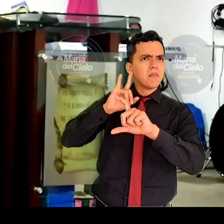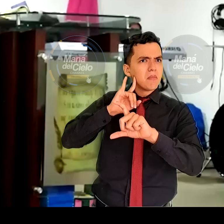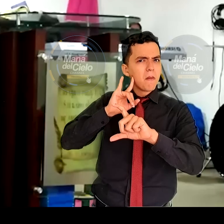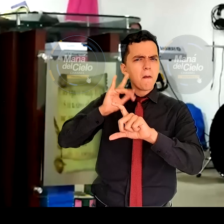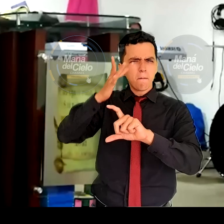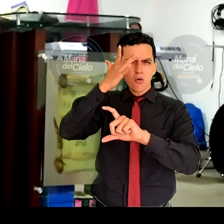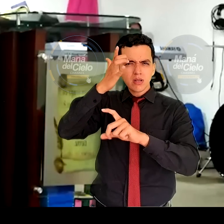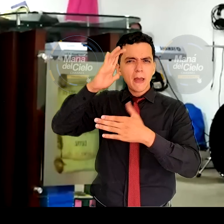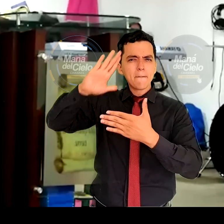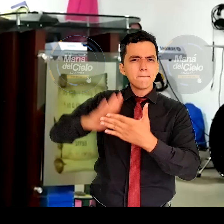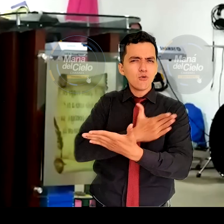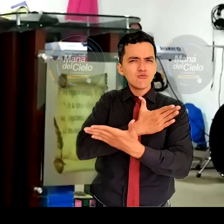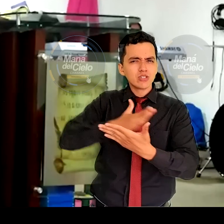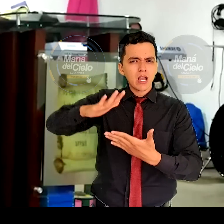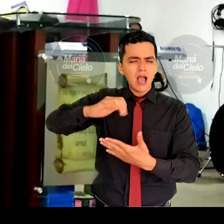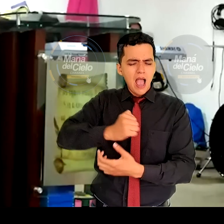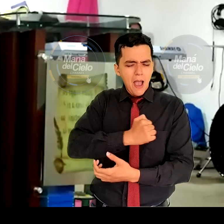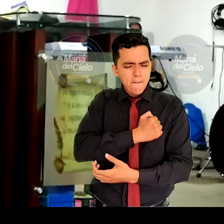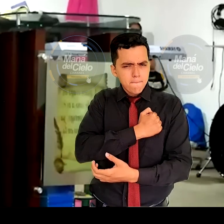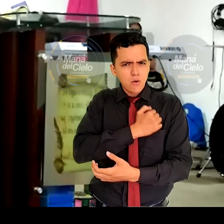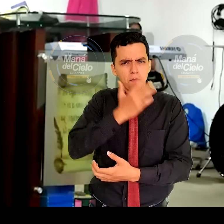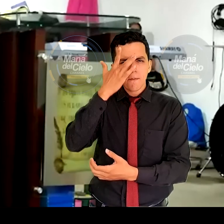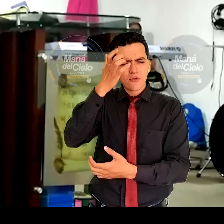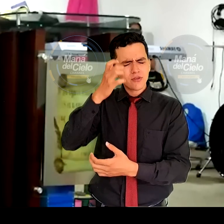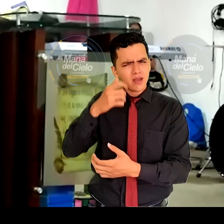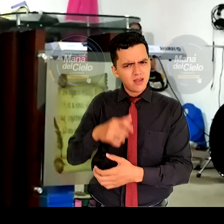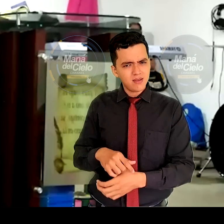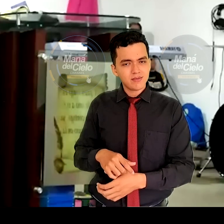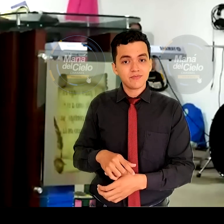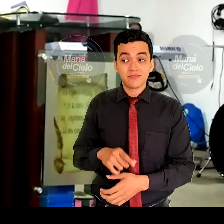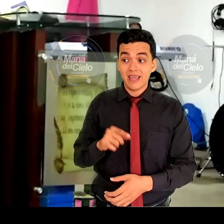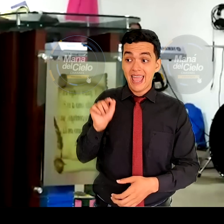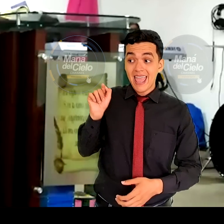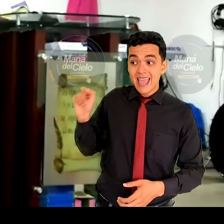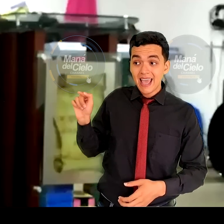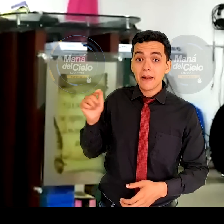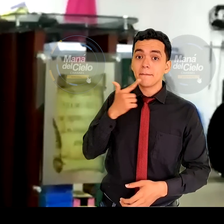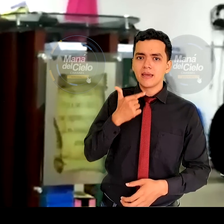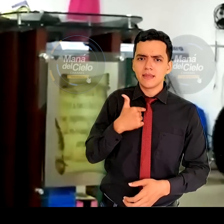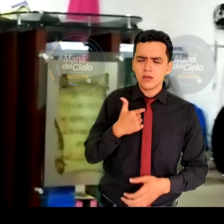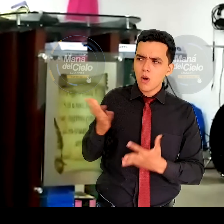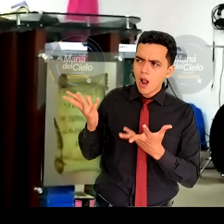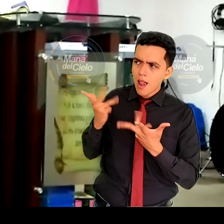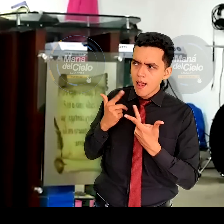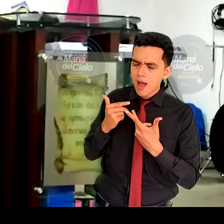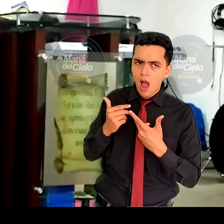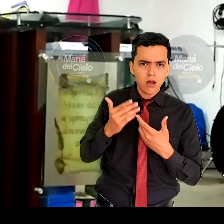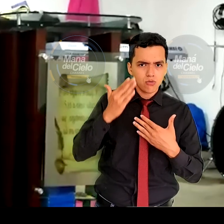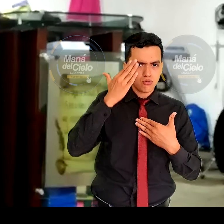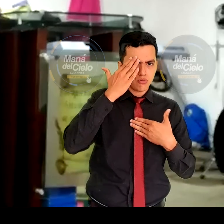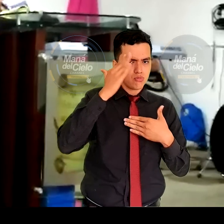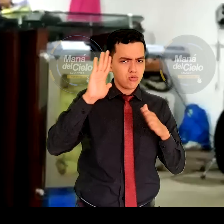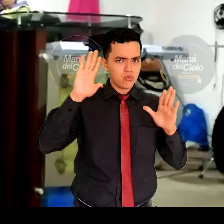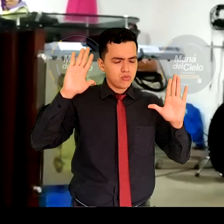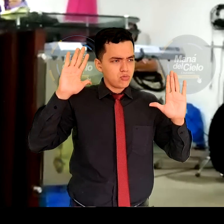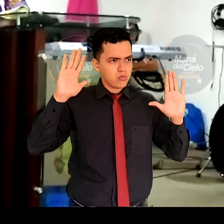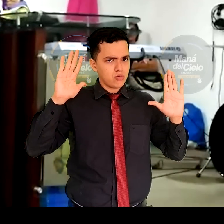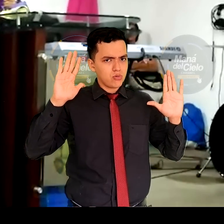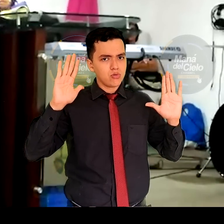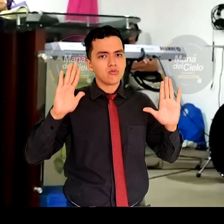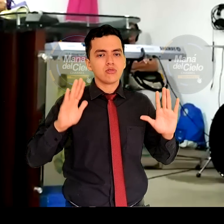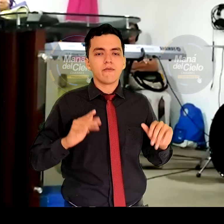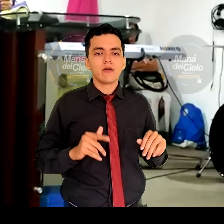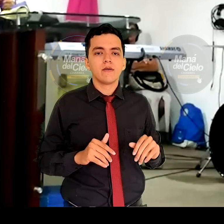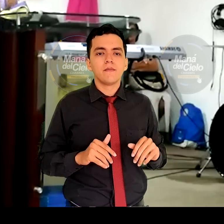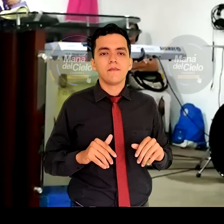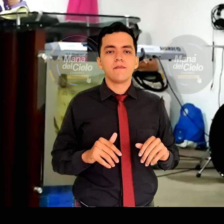romántica? Y le dije: yo no sé. En esos días había una hermana ayudándonos. Entonces yo le dije: hermana, usted dijo: no, hermana, yo, una hermana